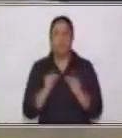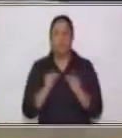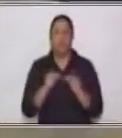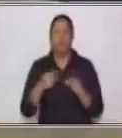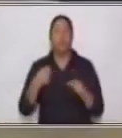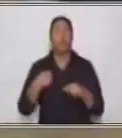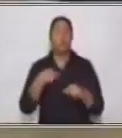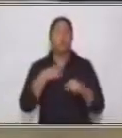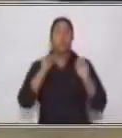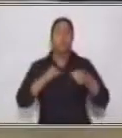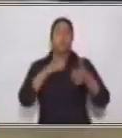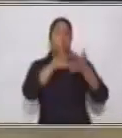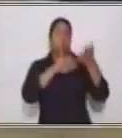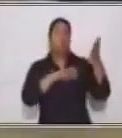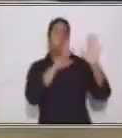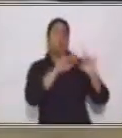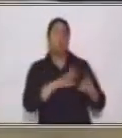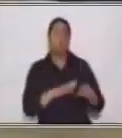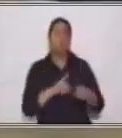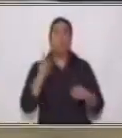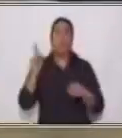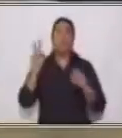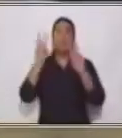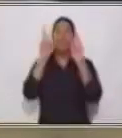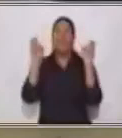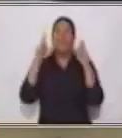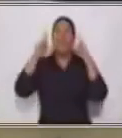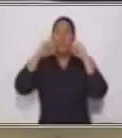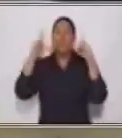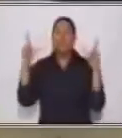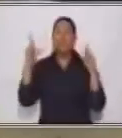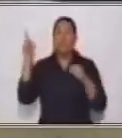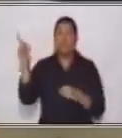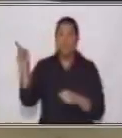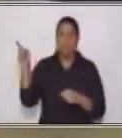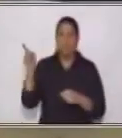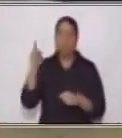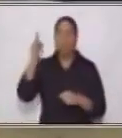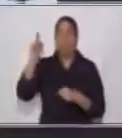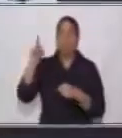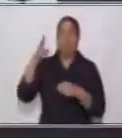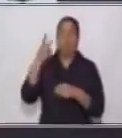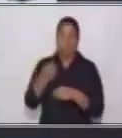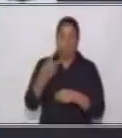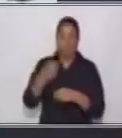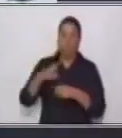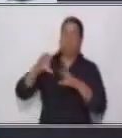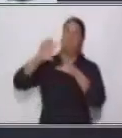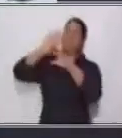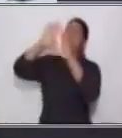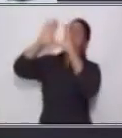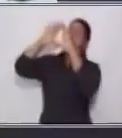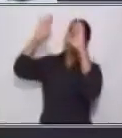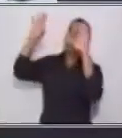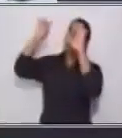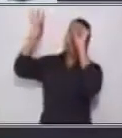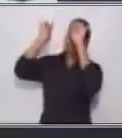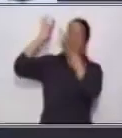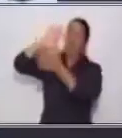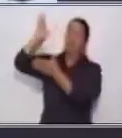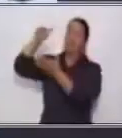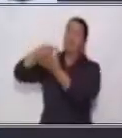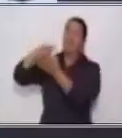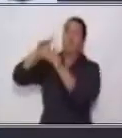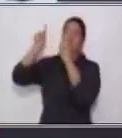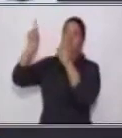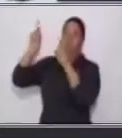redactarlo. El Sol es una estrella situada en el centro de la Vía Láctea. Su gravedad es tal que hace